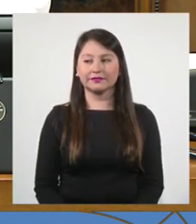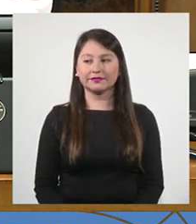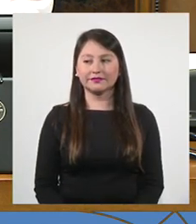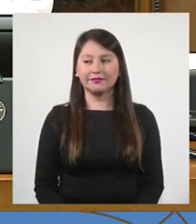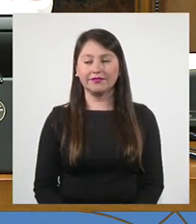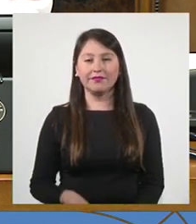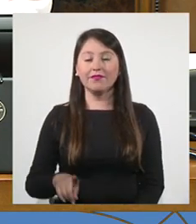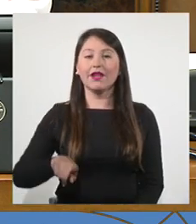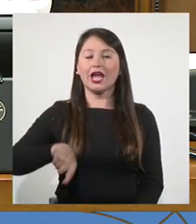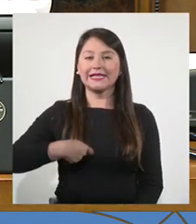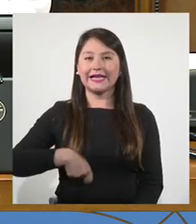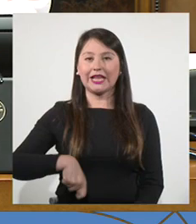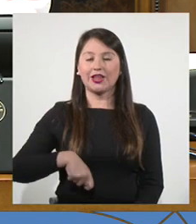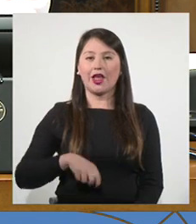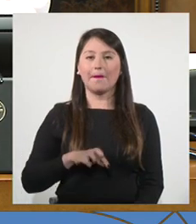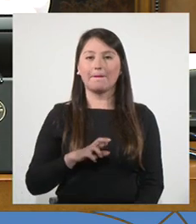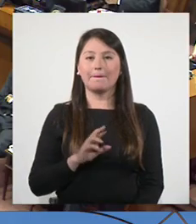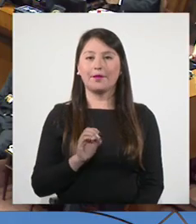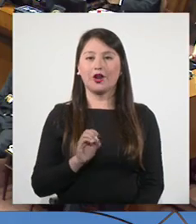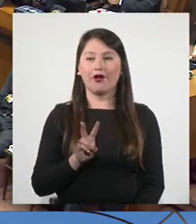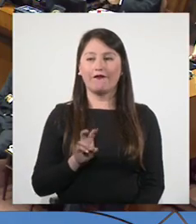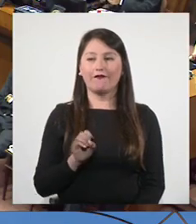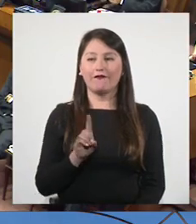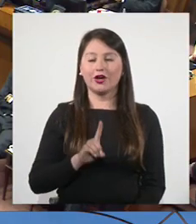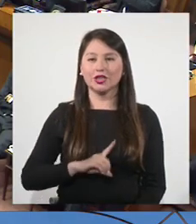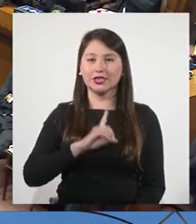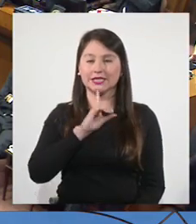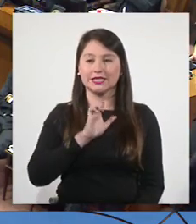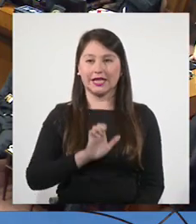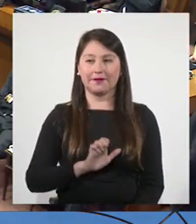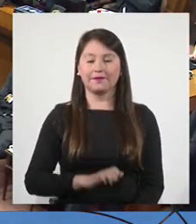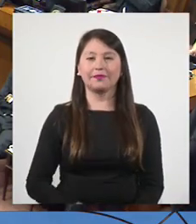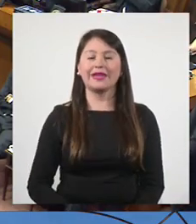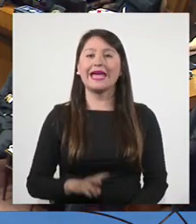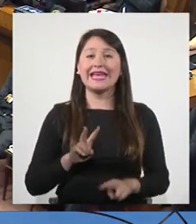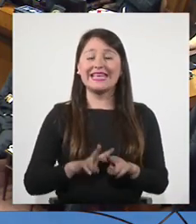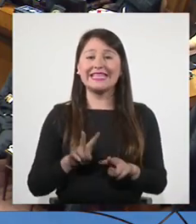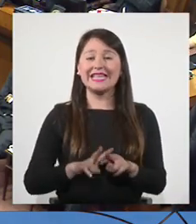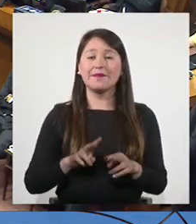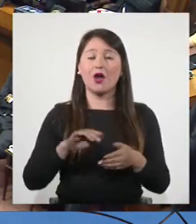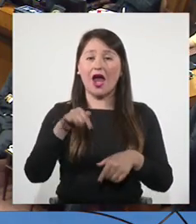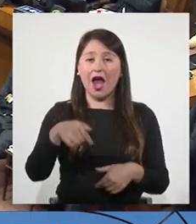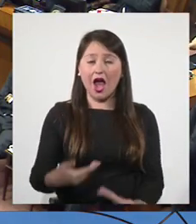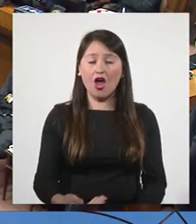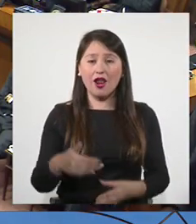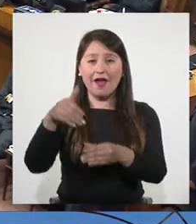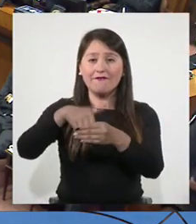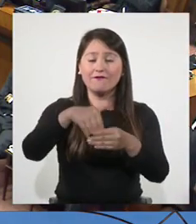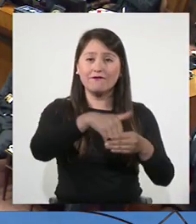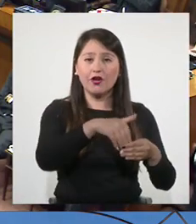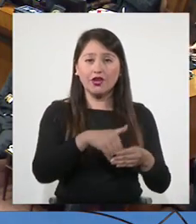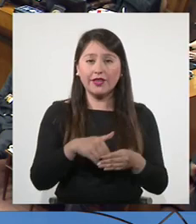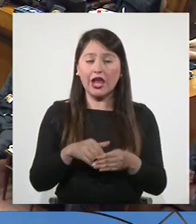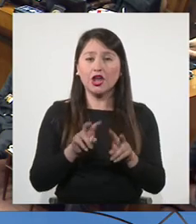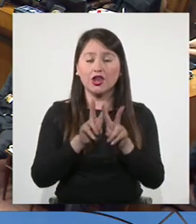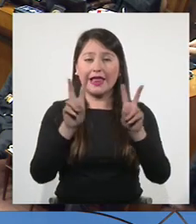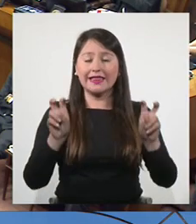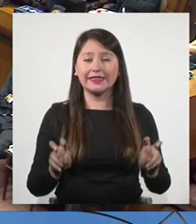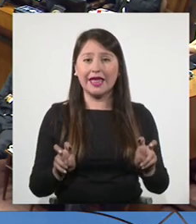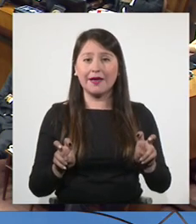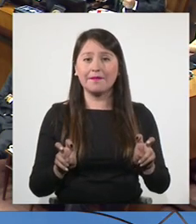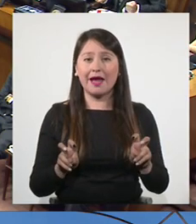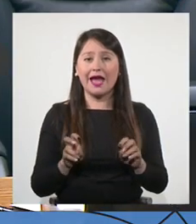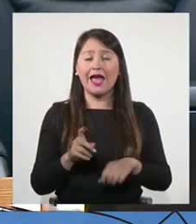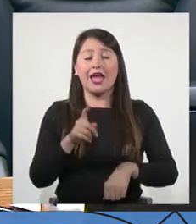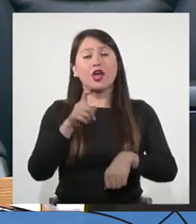Senadora Yana Roth. Presidente, hicieron recién votar en bloque todas las indicaciones de inadmisibilidad de educación en honor al tiempo. Yo